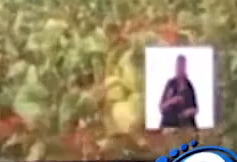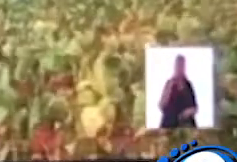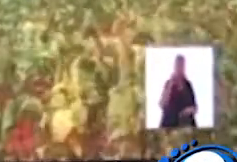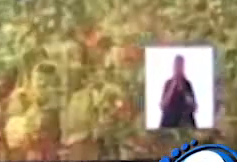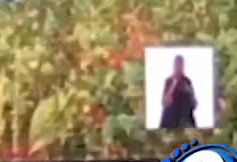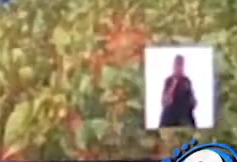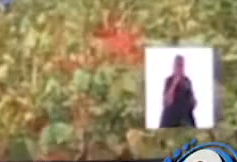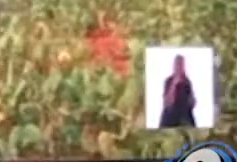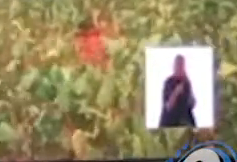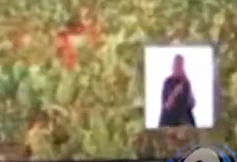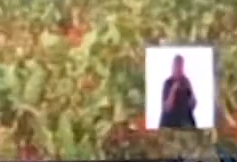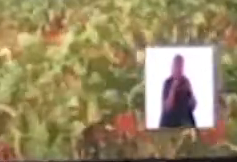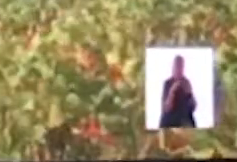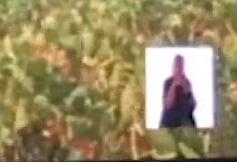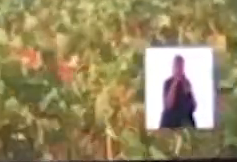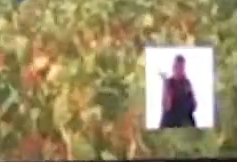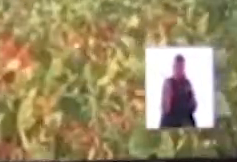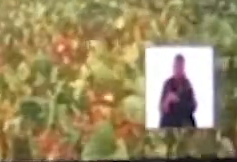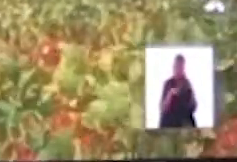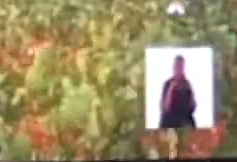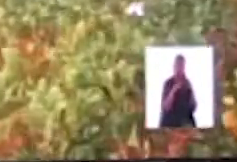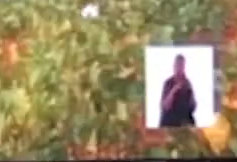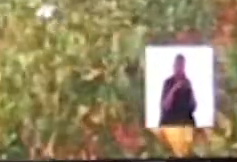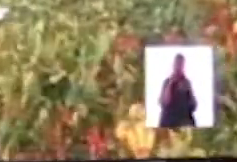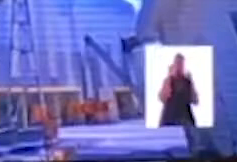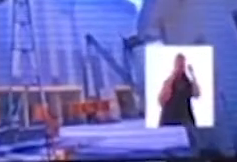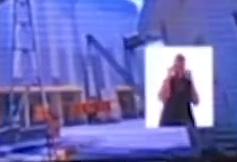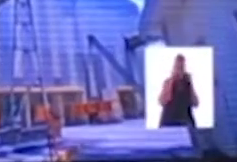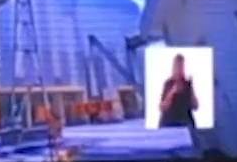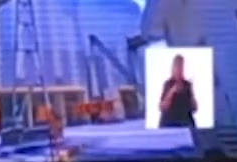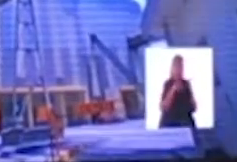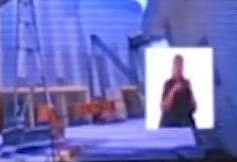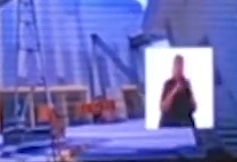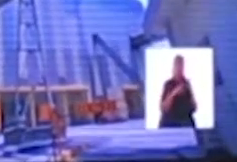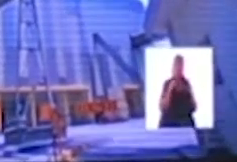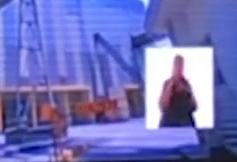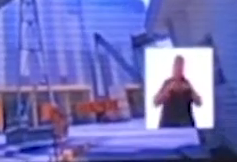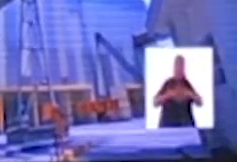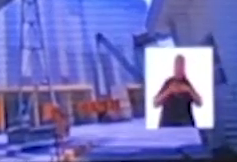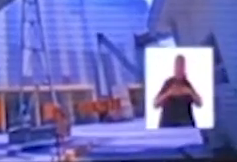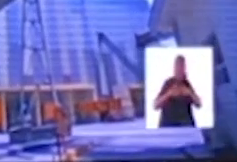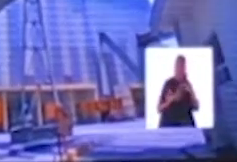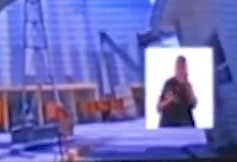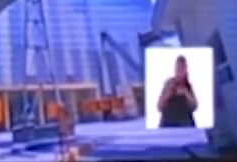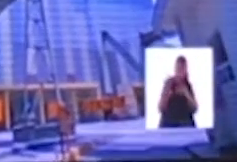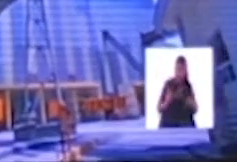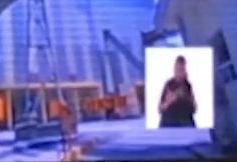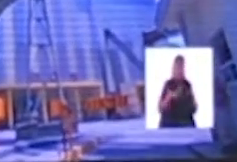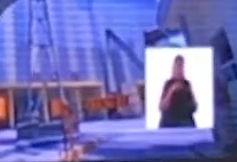son el campo, el turismo, la industrialización y